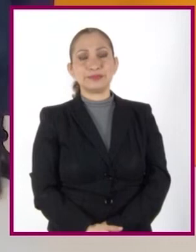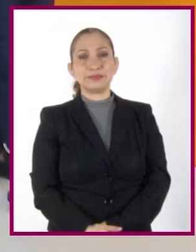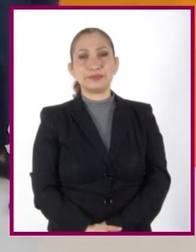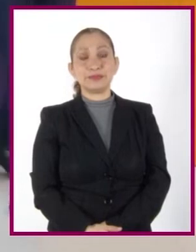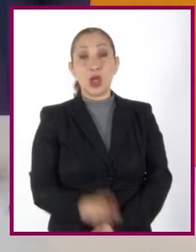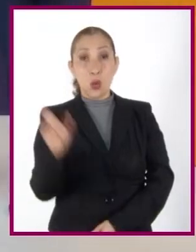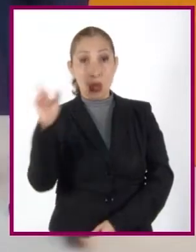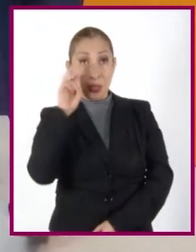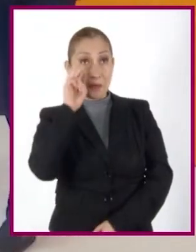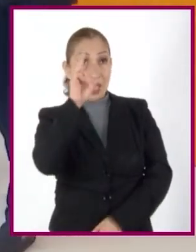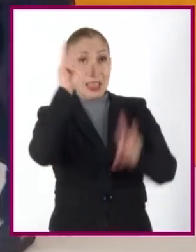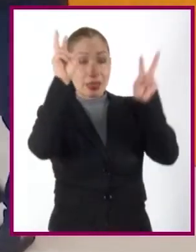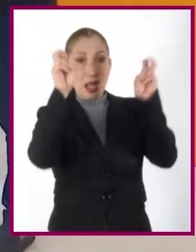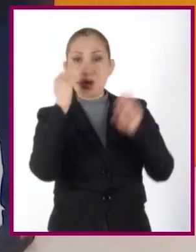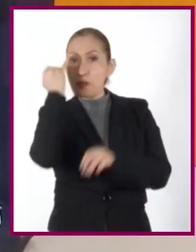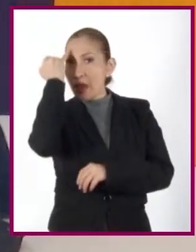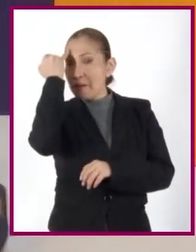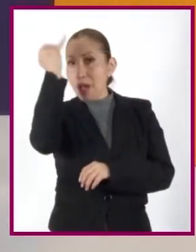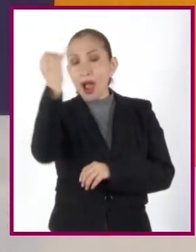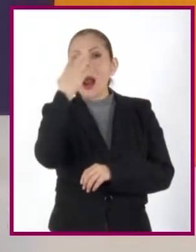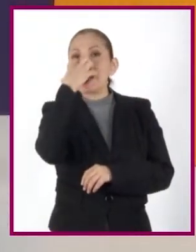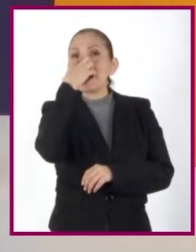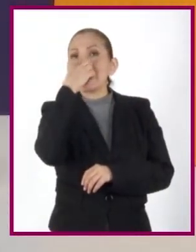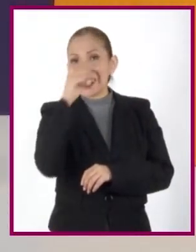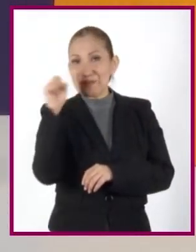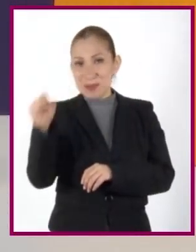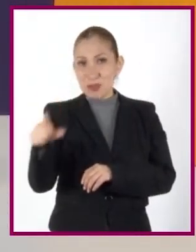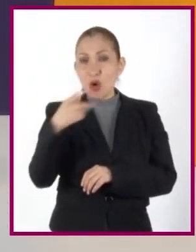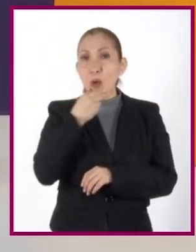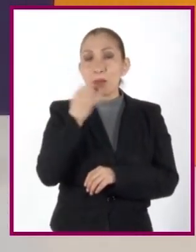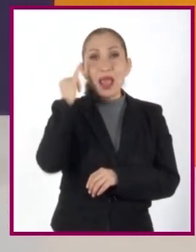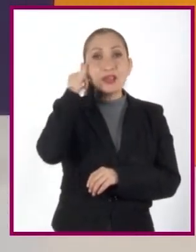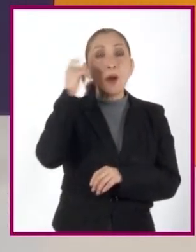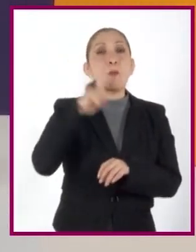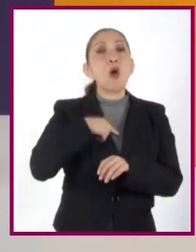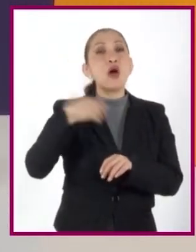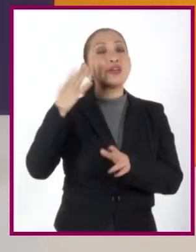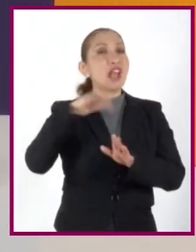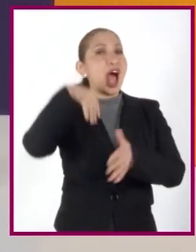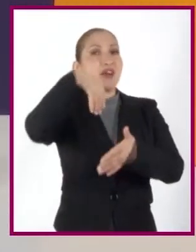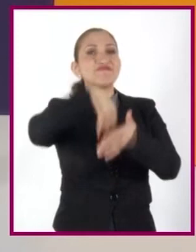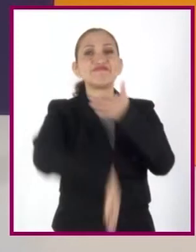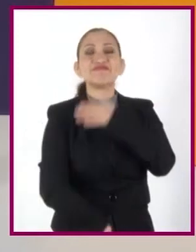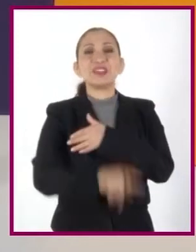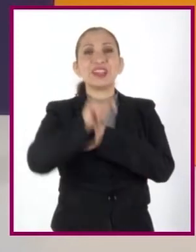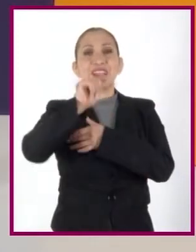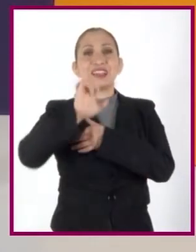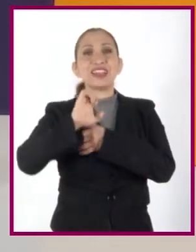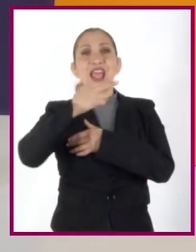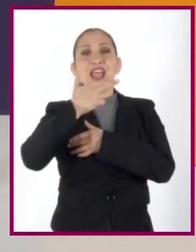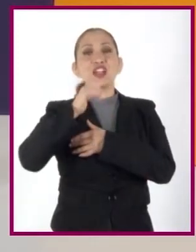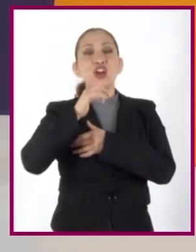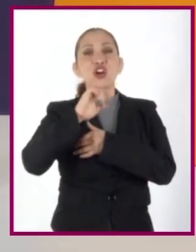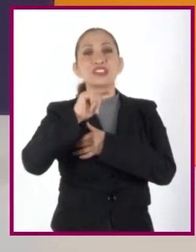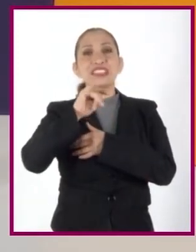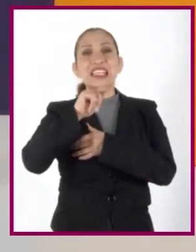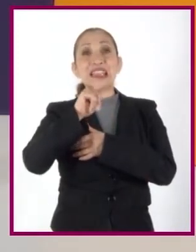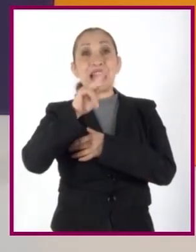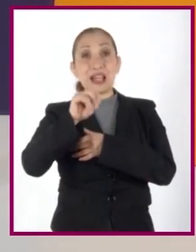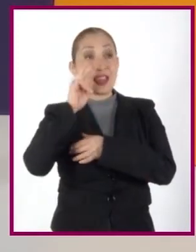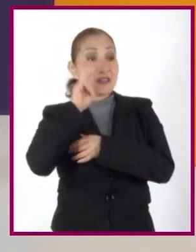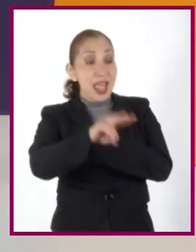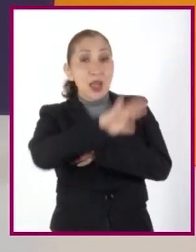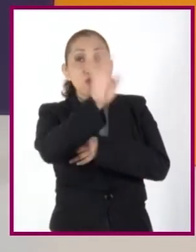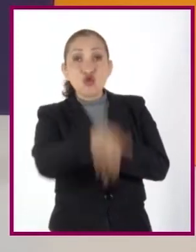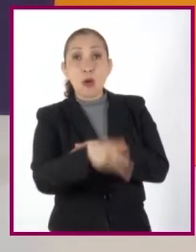Al leer el título no me imaginé que la tristeza que tenía era por la caída de la gran Tenochtitlan, además del hecho de ver caer muerto a